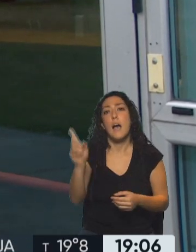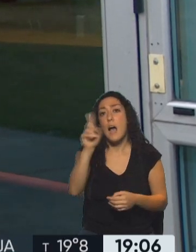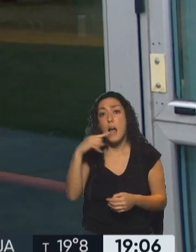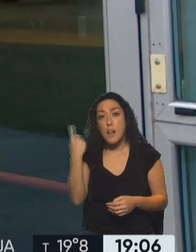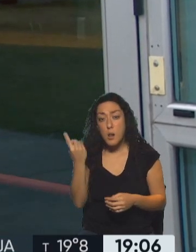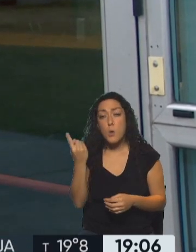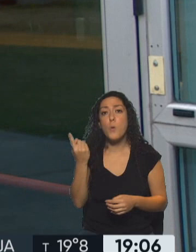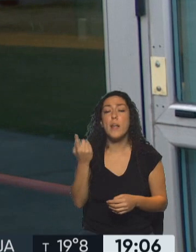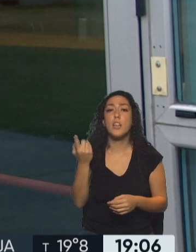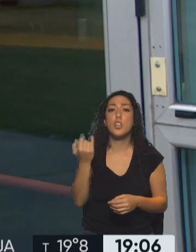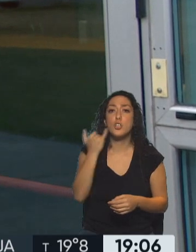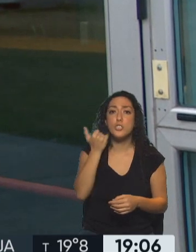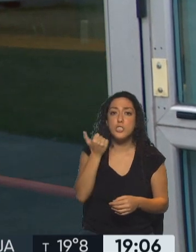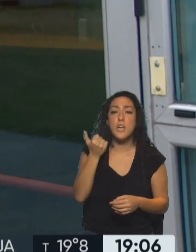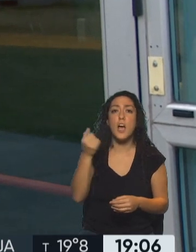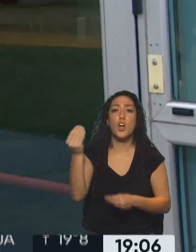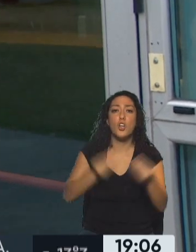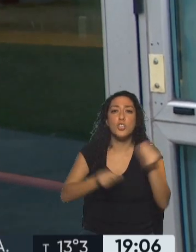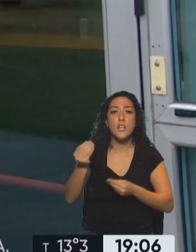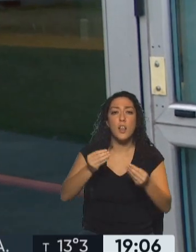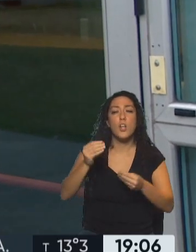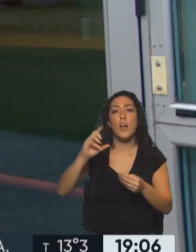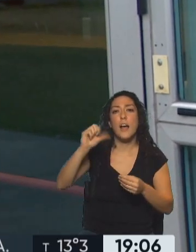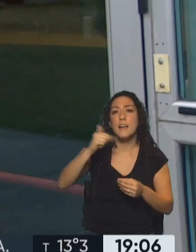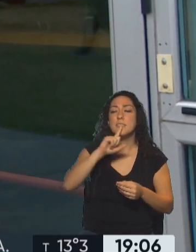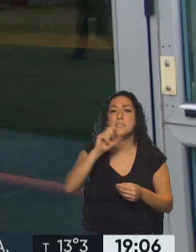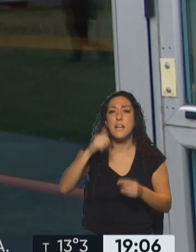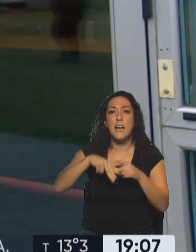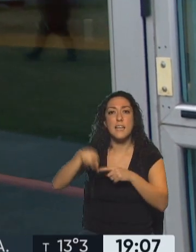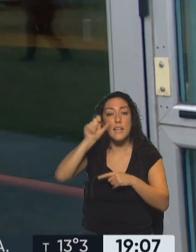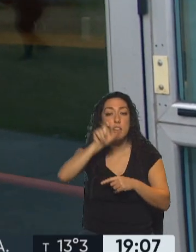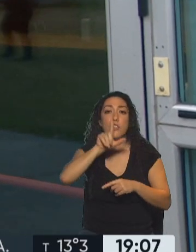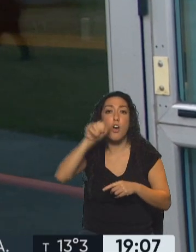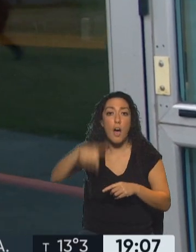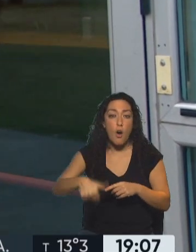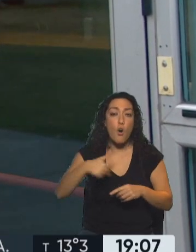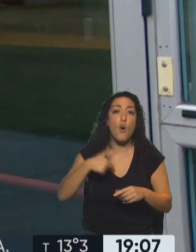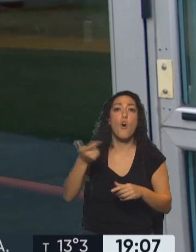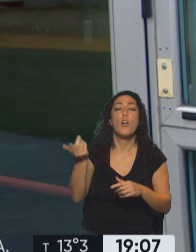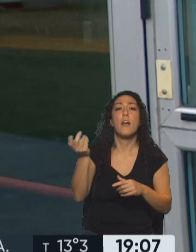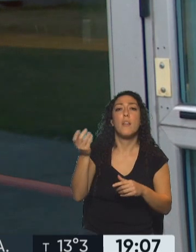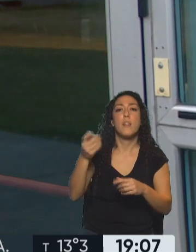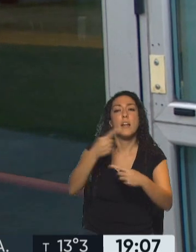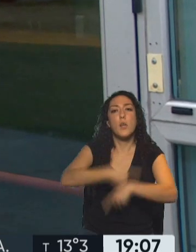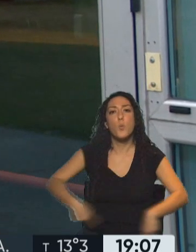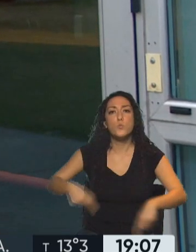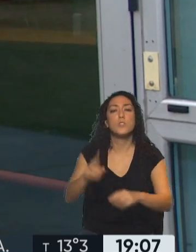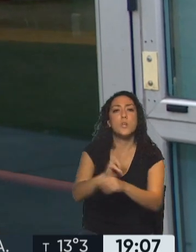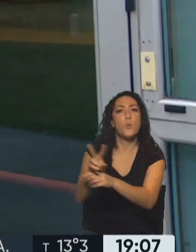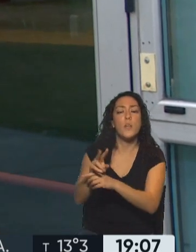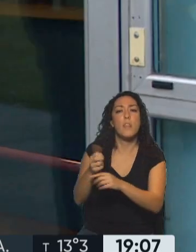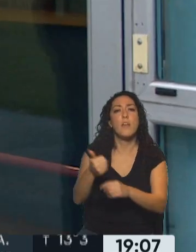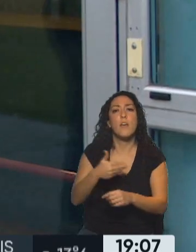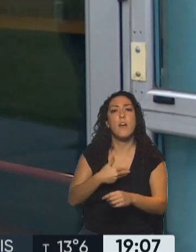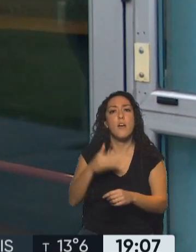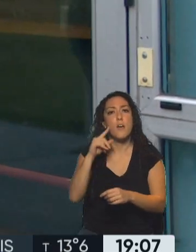Fernández designó al contador Carlos Castañeto, actual director general de Recursos de Seguridad Social de la AFIP, a